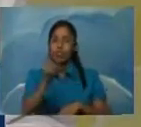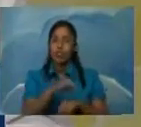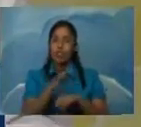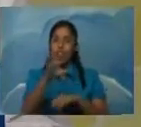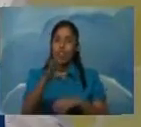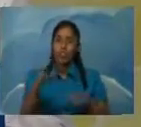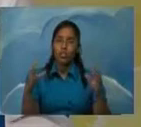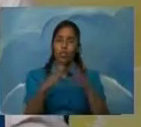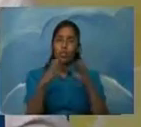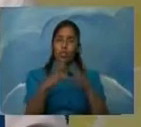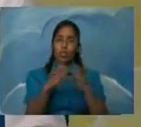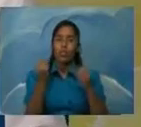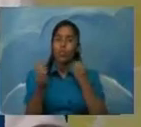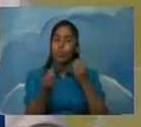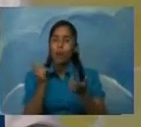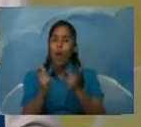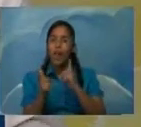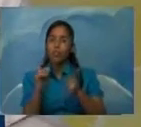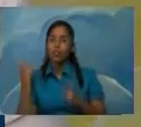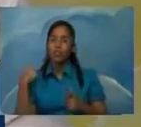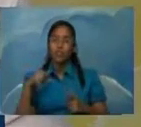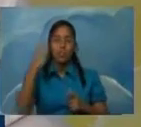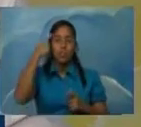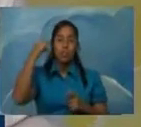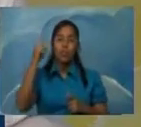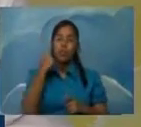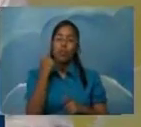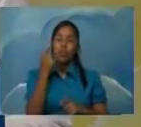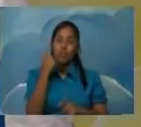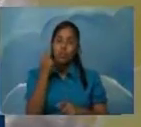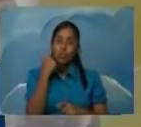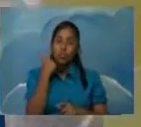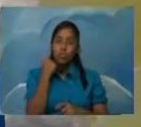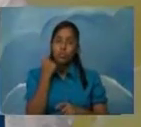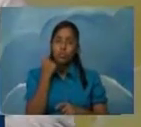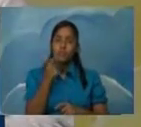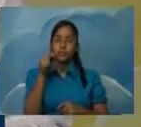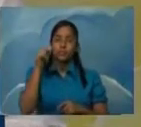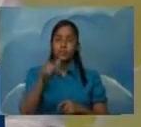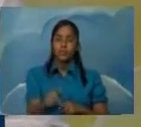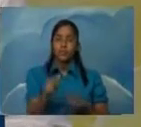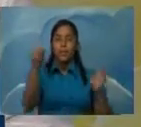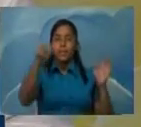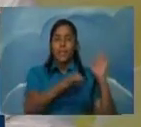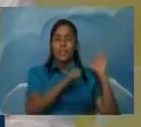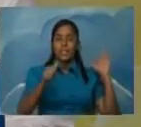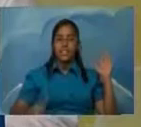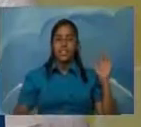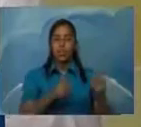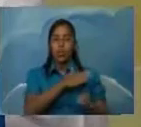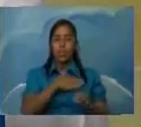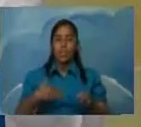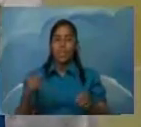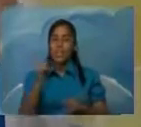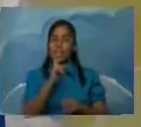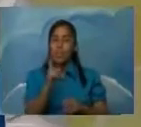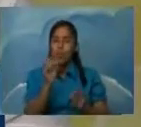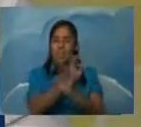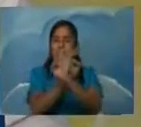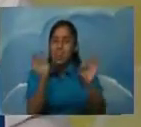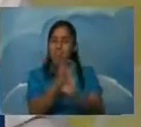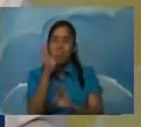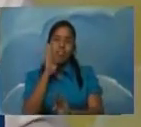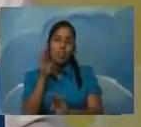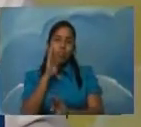de congregarnos como algunos tienen por costumbre. Hoy el Señor quiere que no haya nada